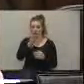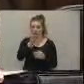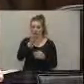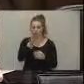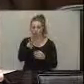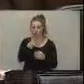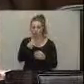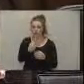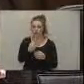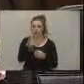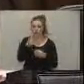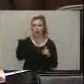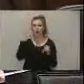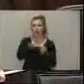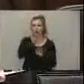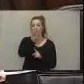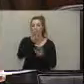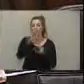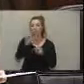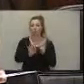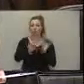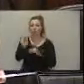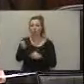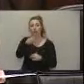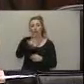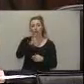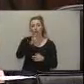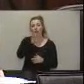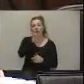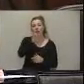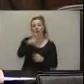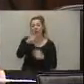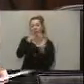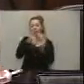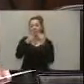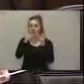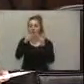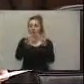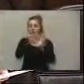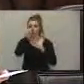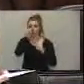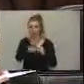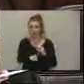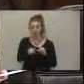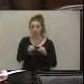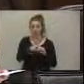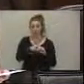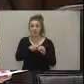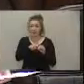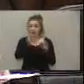objetivo del 33% y estamos en el 15,26%. Este año se han quedado sin plaza,